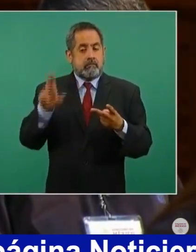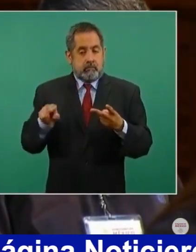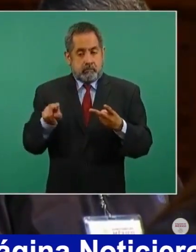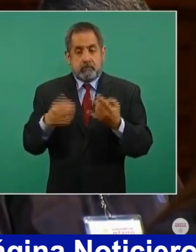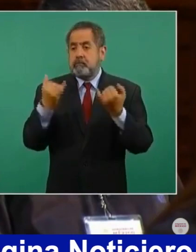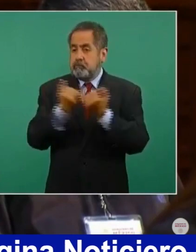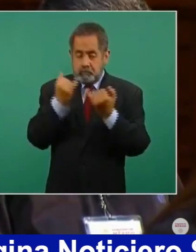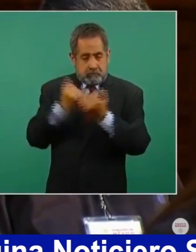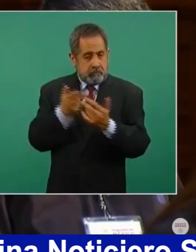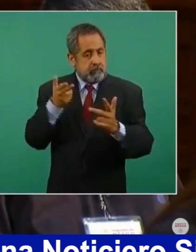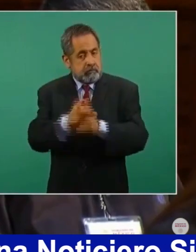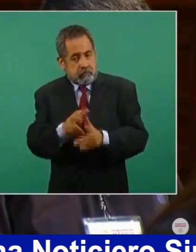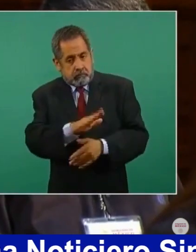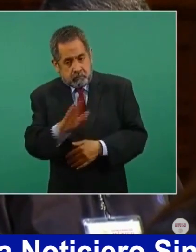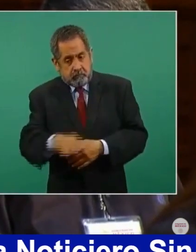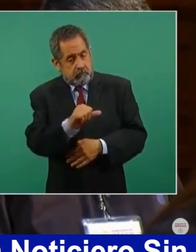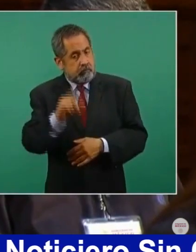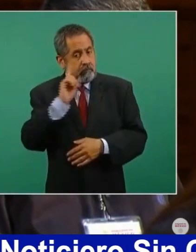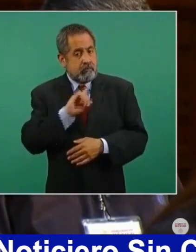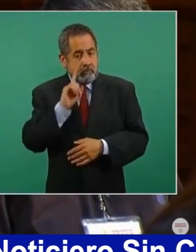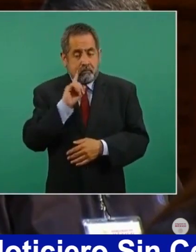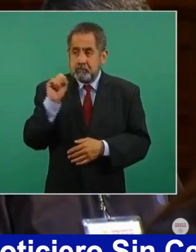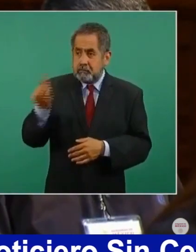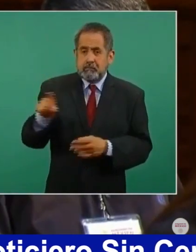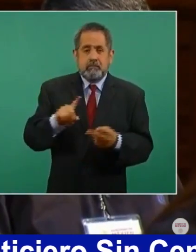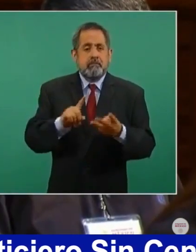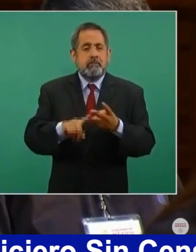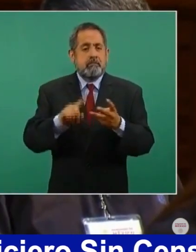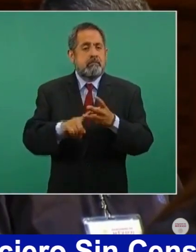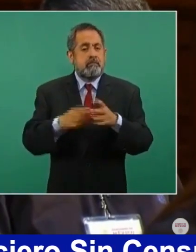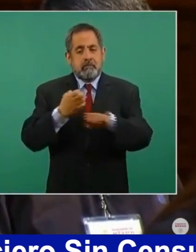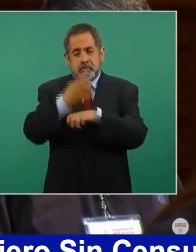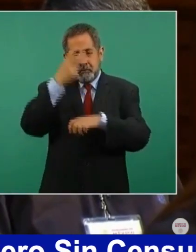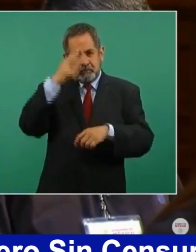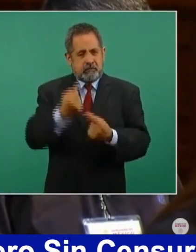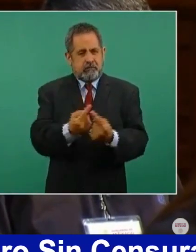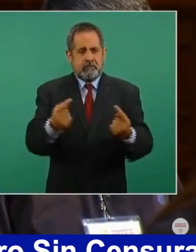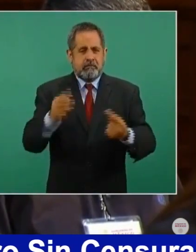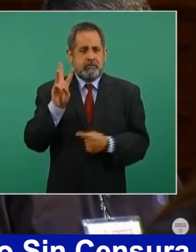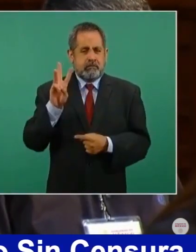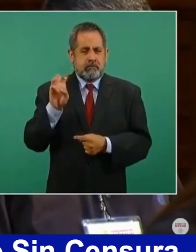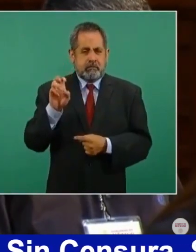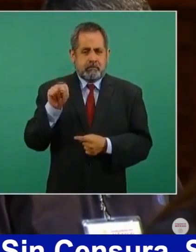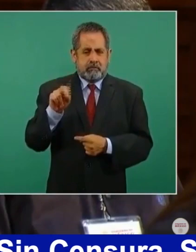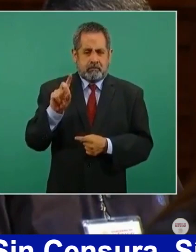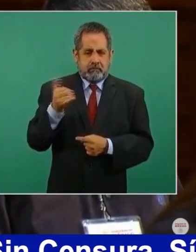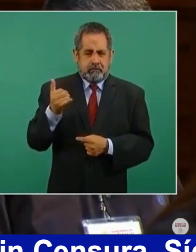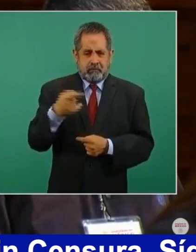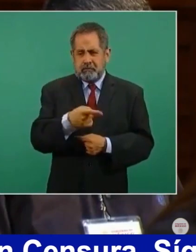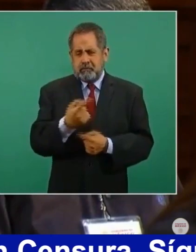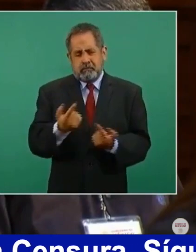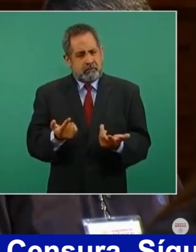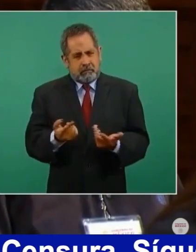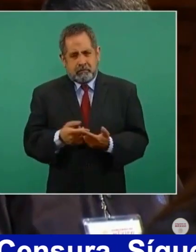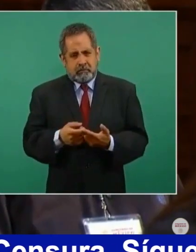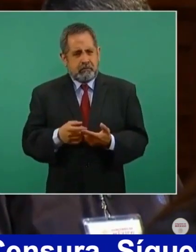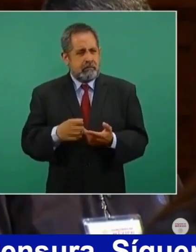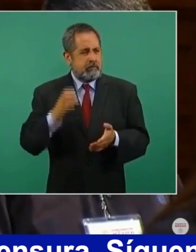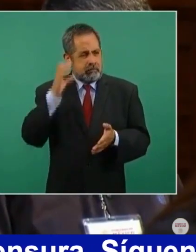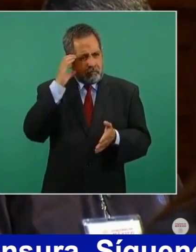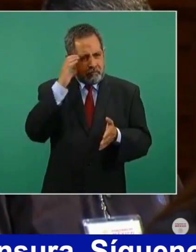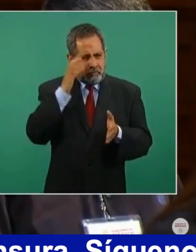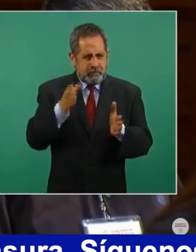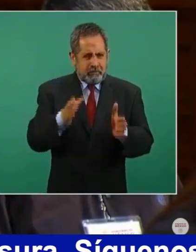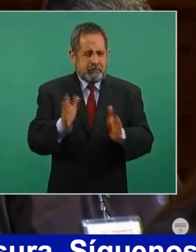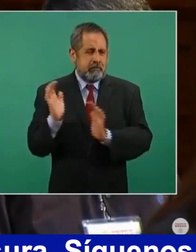bueno, pues sin olvidar también lo que sucedió con esta menor en el Estado de México, Wendy, las imágenes que vimos del ataúd siendo